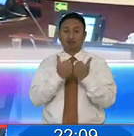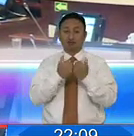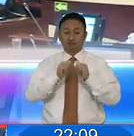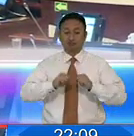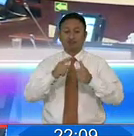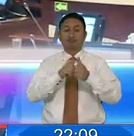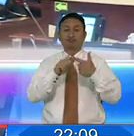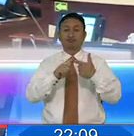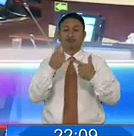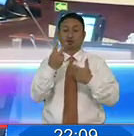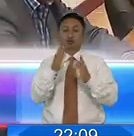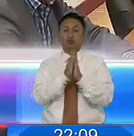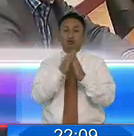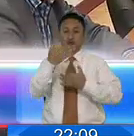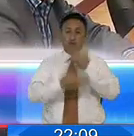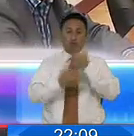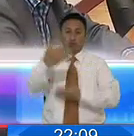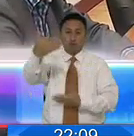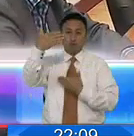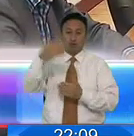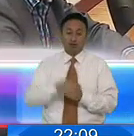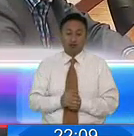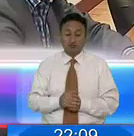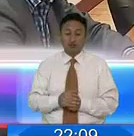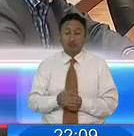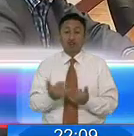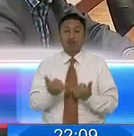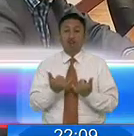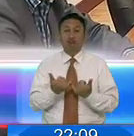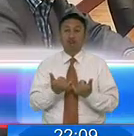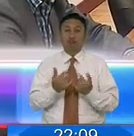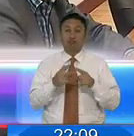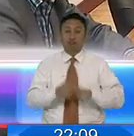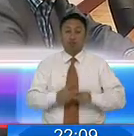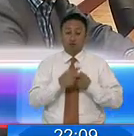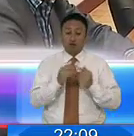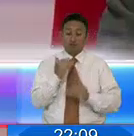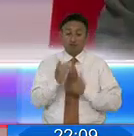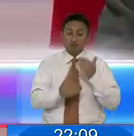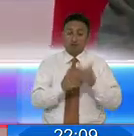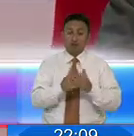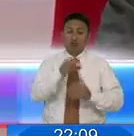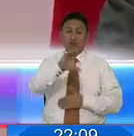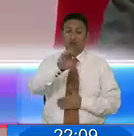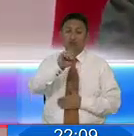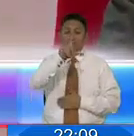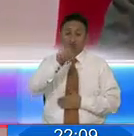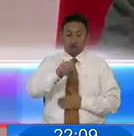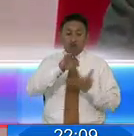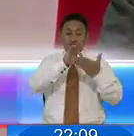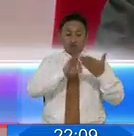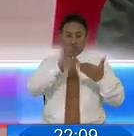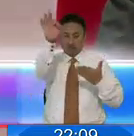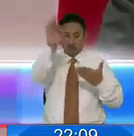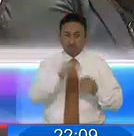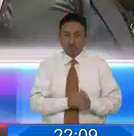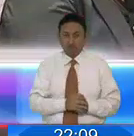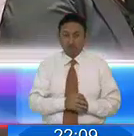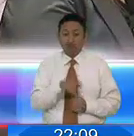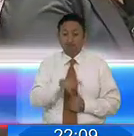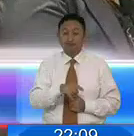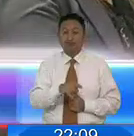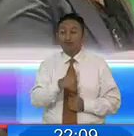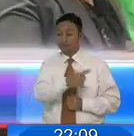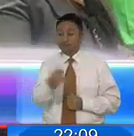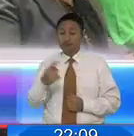peticiones de juicio político cuyo trámite inicia luego de la calificación del consejo de administración legislativa en donde cuatro de sus